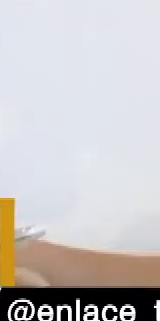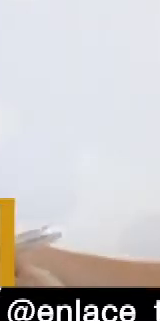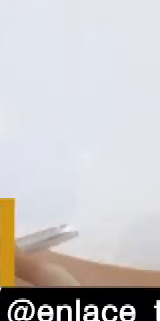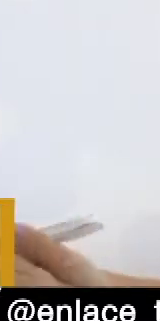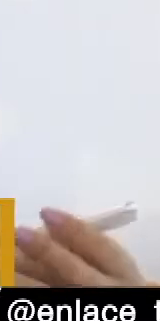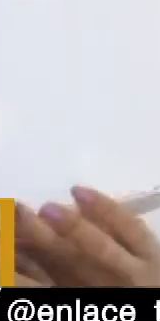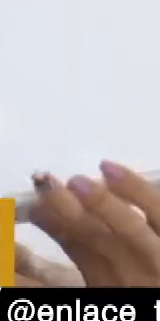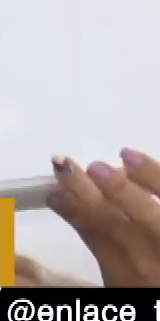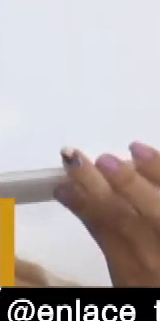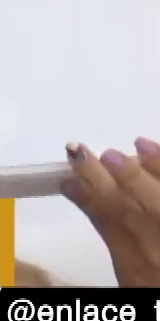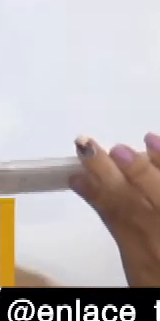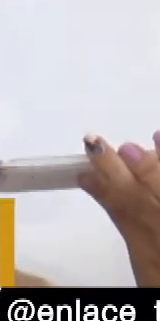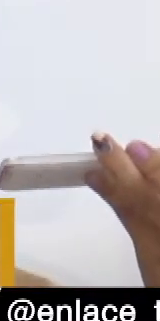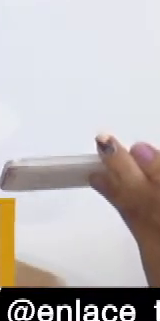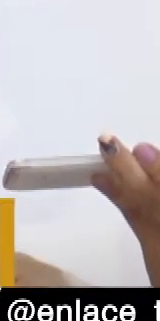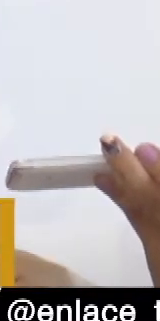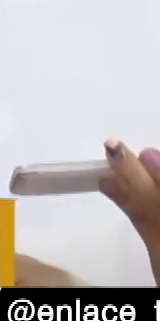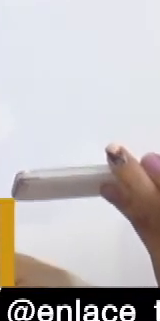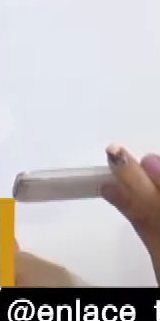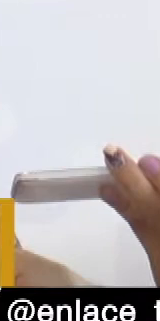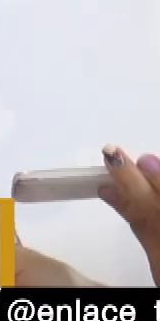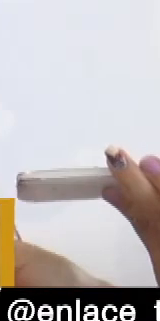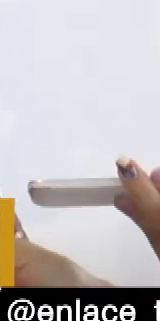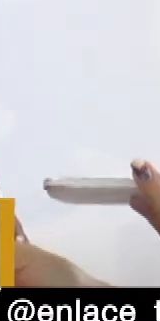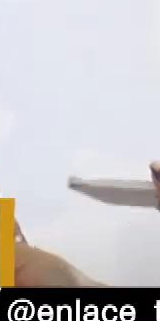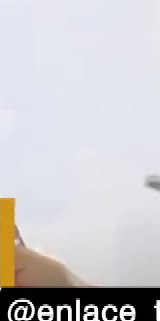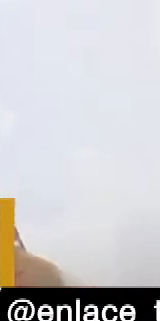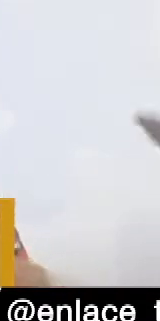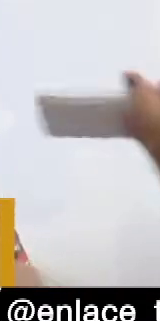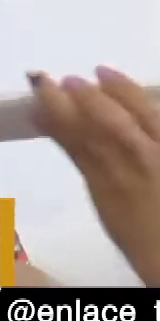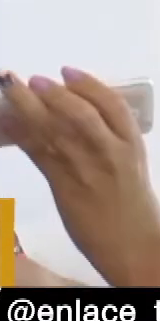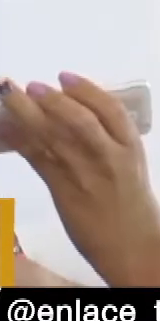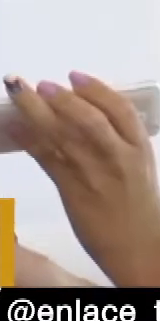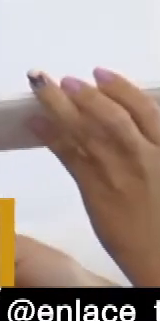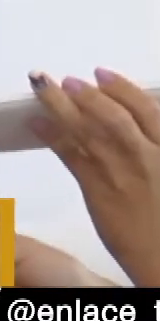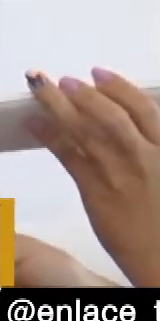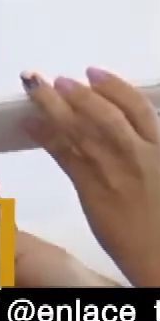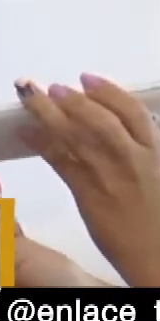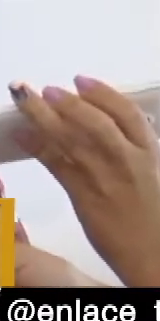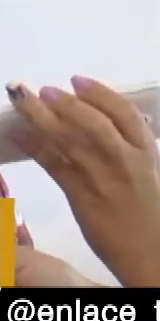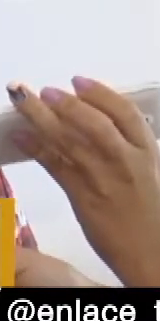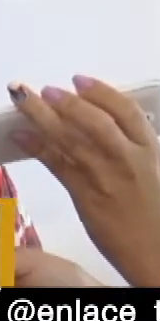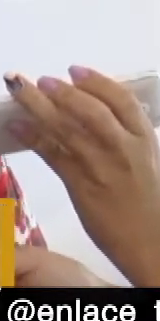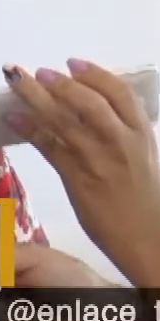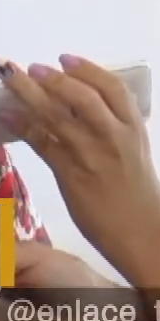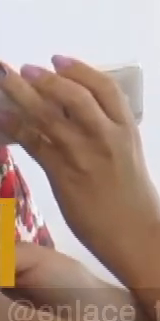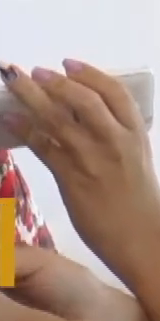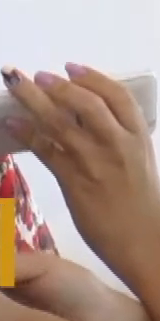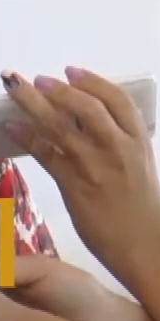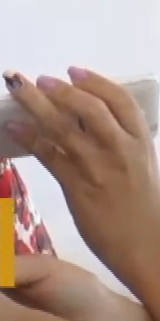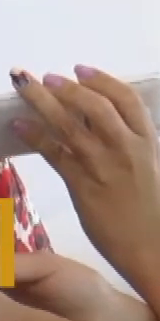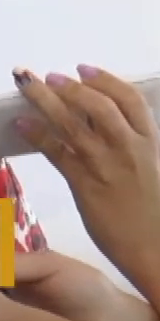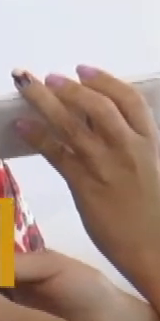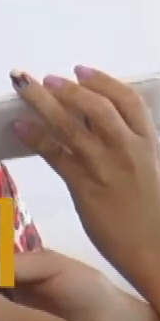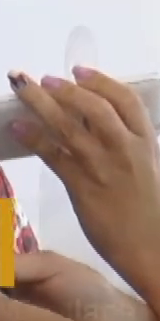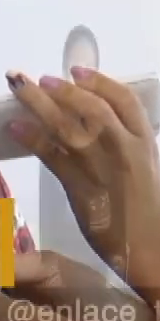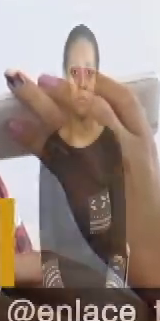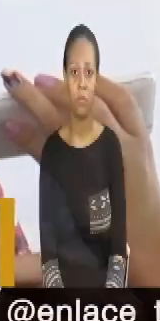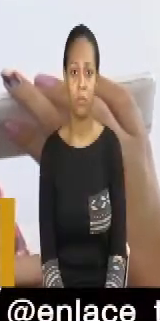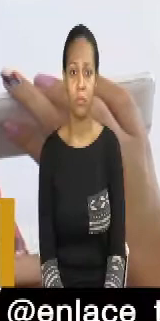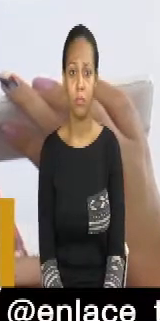la Fiscalía General de la Nación entrega un reporte muy importante, que es la captura de Luis Eduardo Lombo